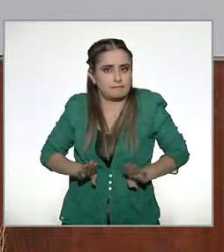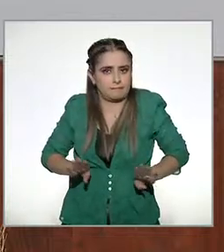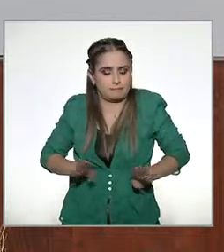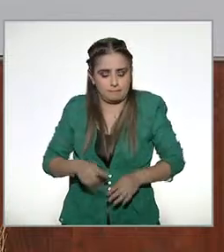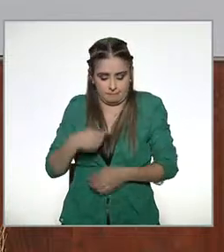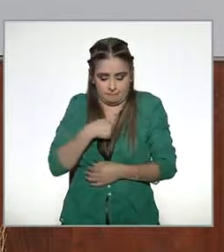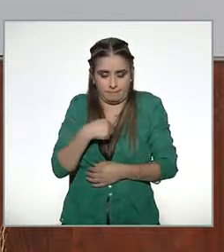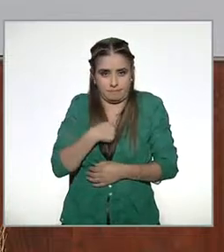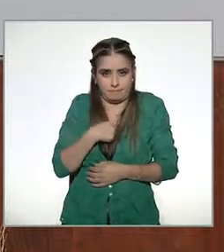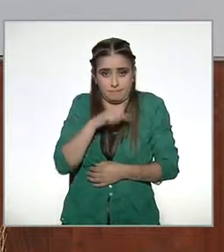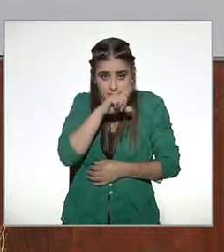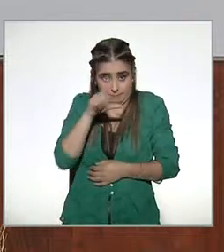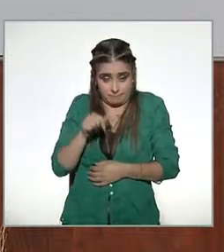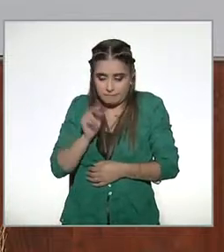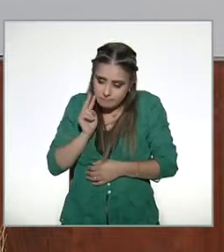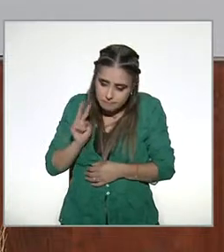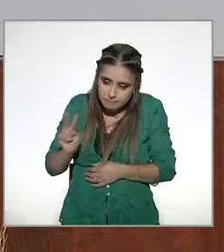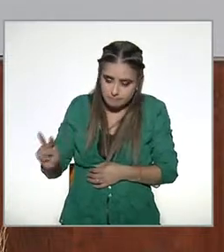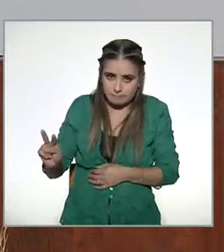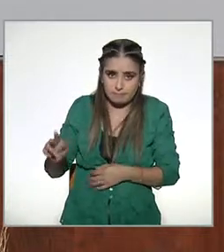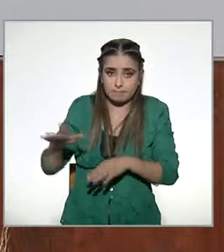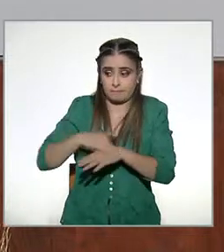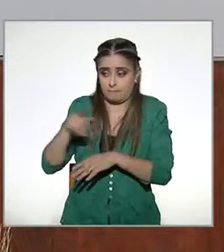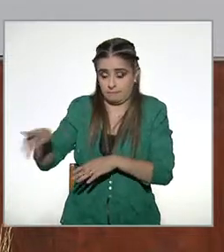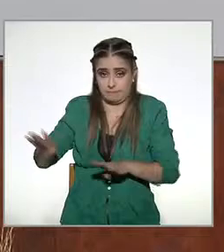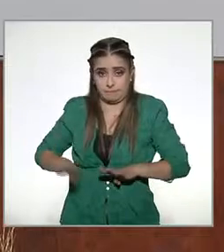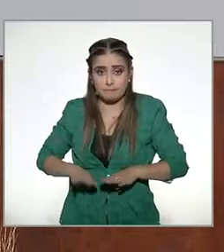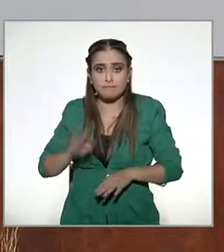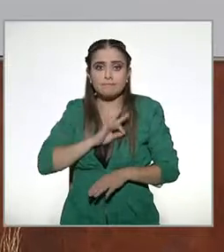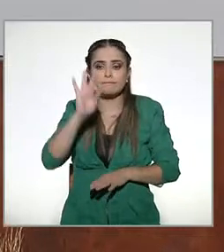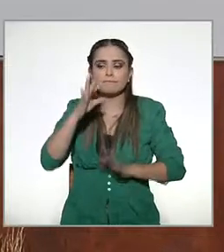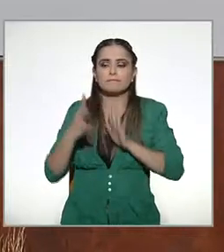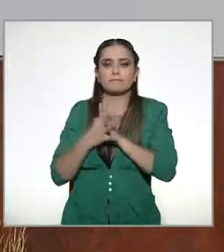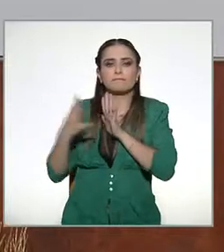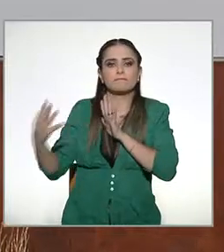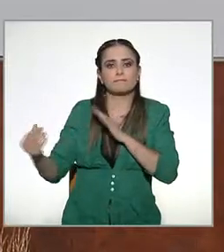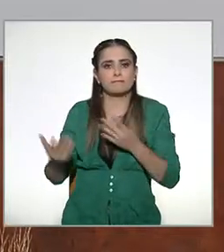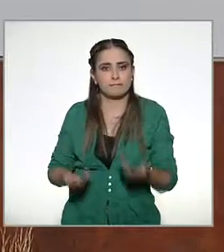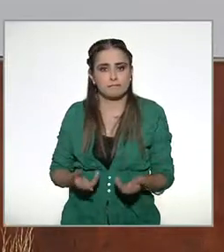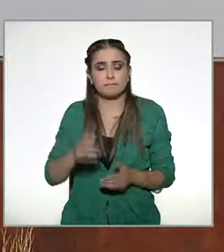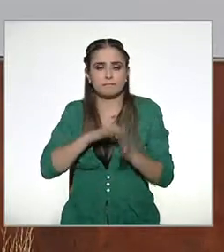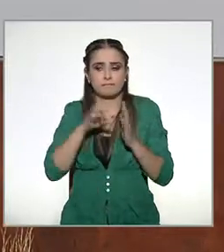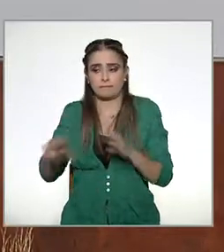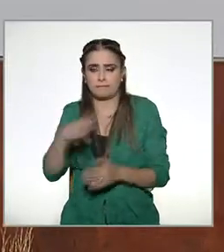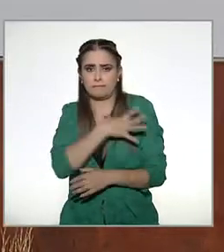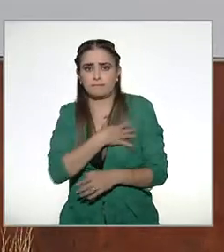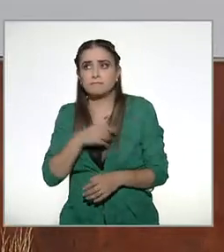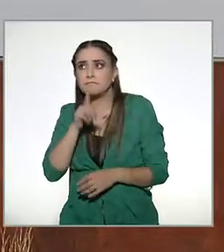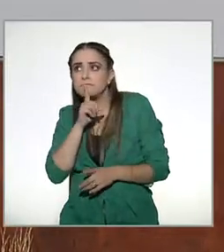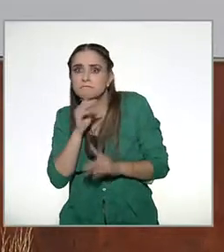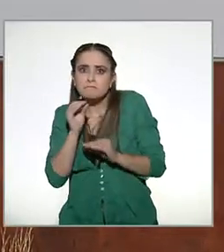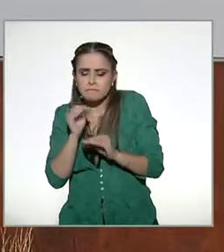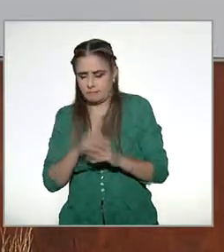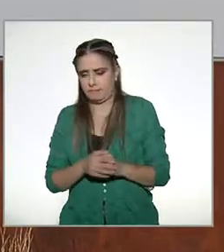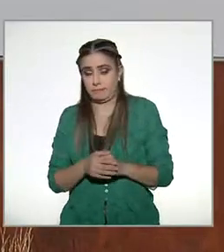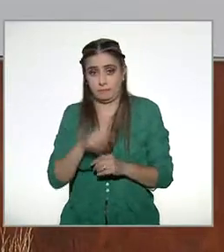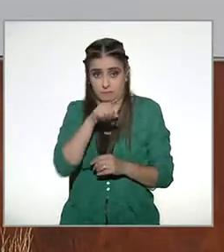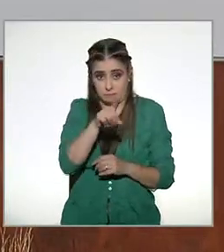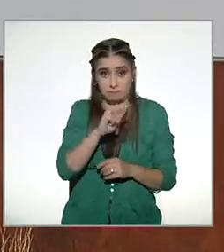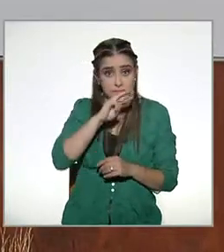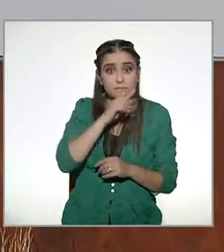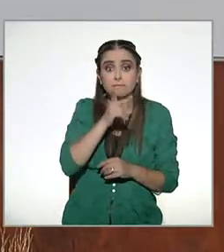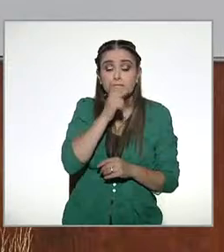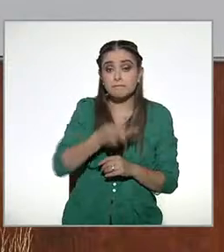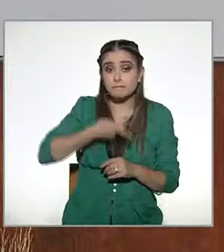nosotros es el modelo que ellos han seguido ¿no? entonces mi hijo no habla así pero tú hablas tú eres la madre